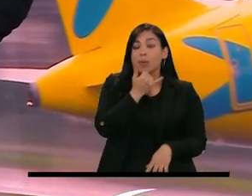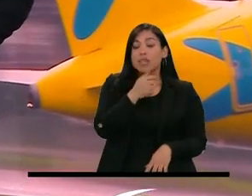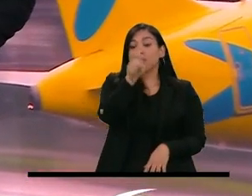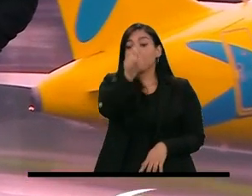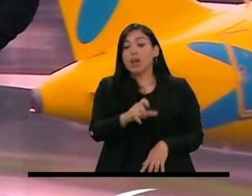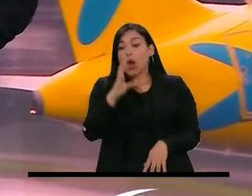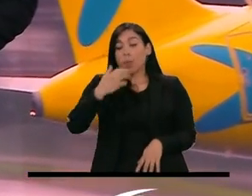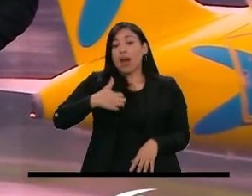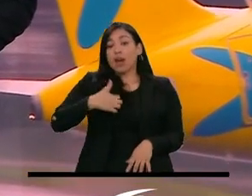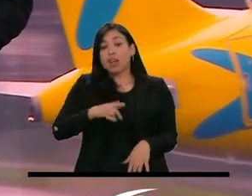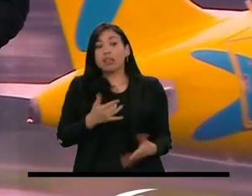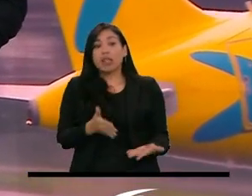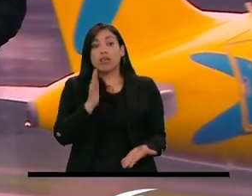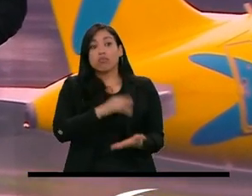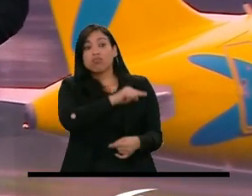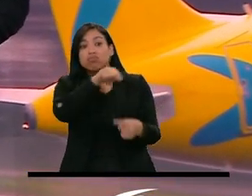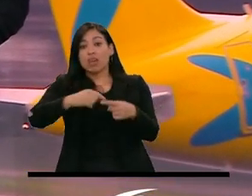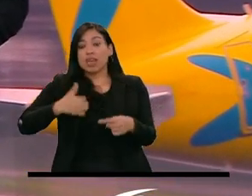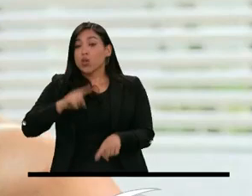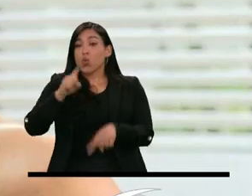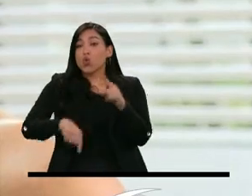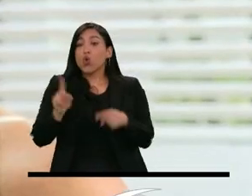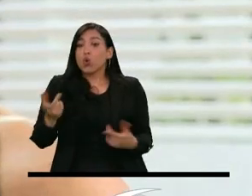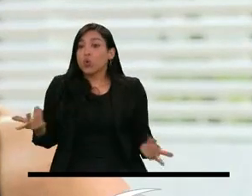a atender a su hermano que está enfermo.